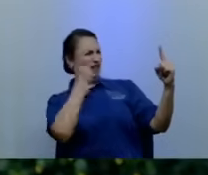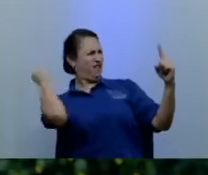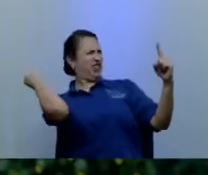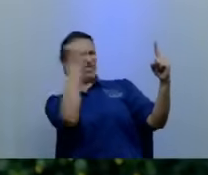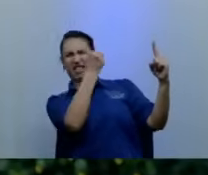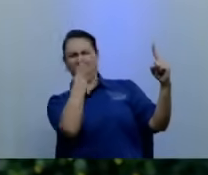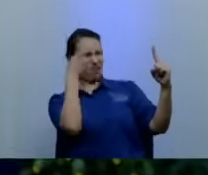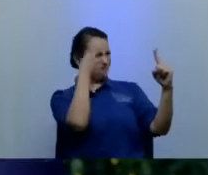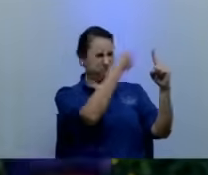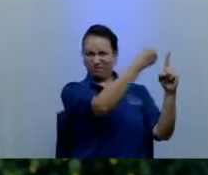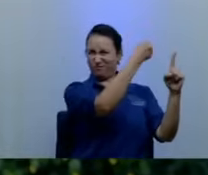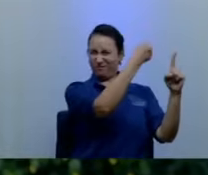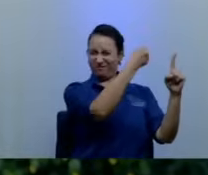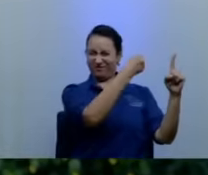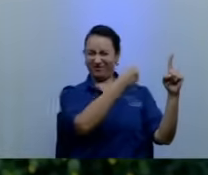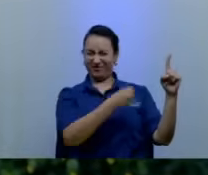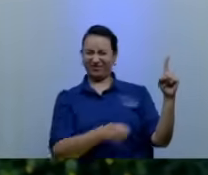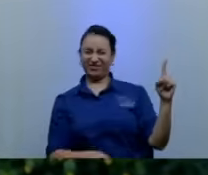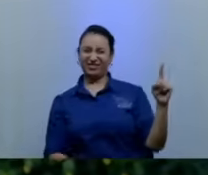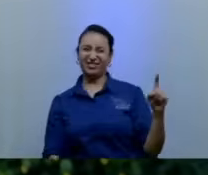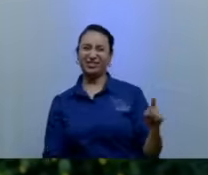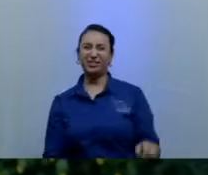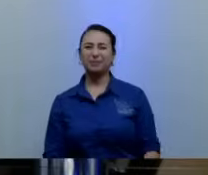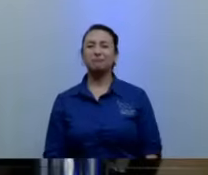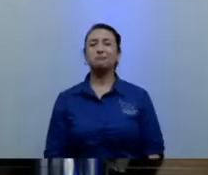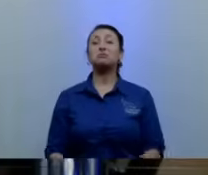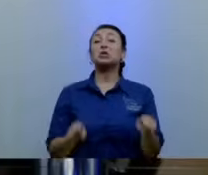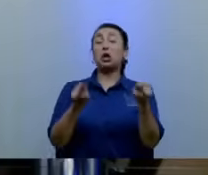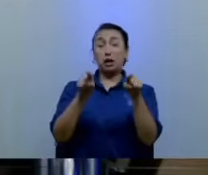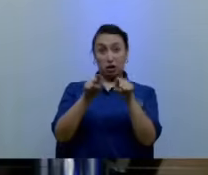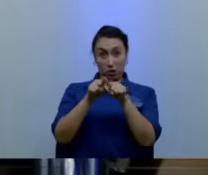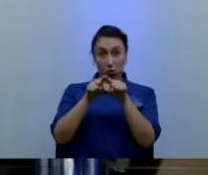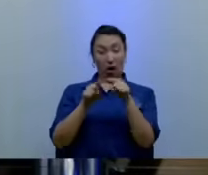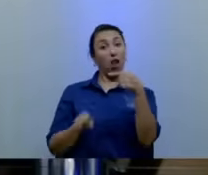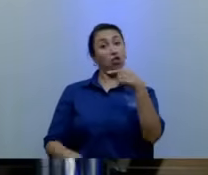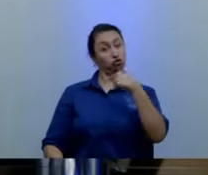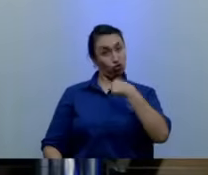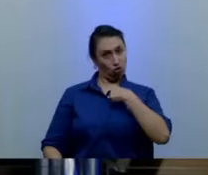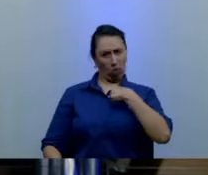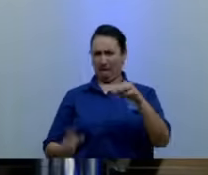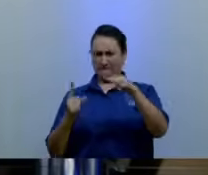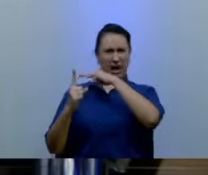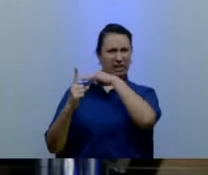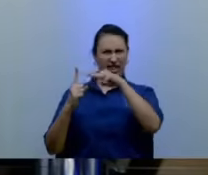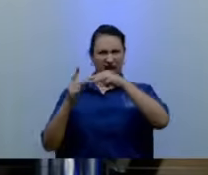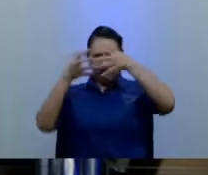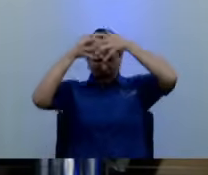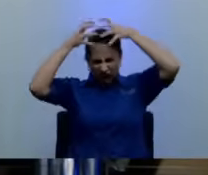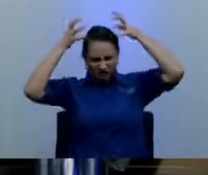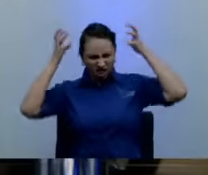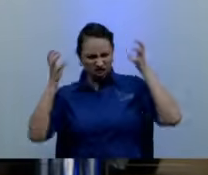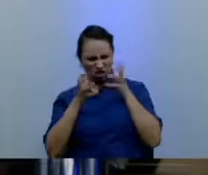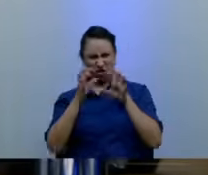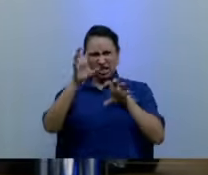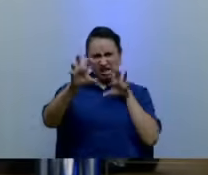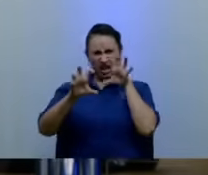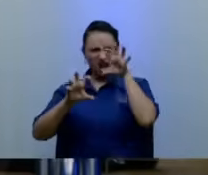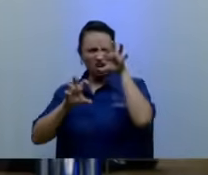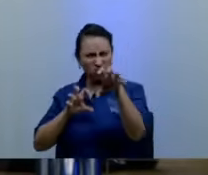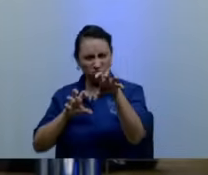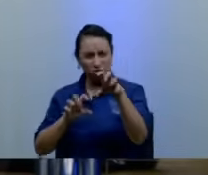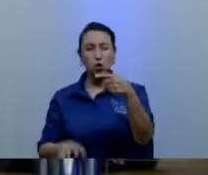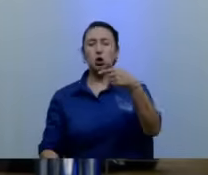Señor, de la misma manera como me permitió matar al oso y matar al león, me va a permitir matar a este incircunciso. ¿Cómo lo